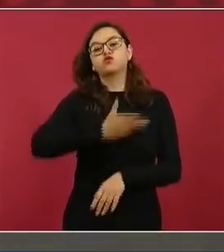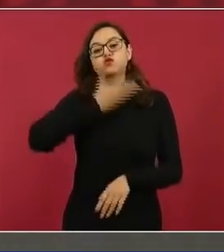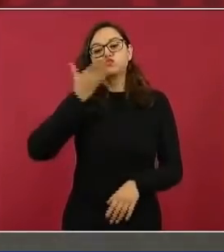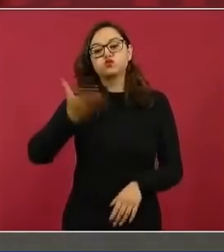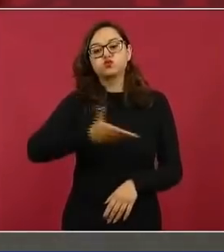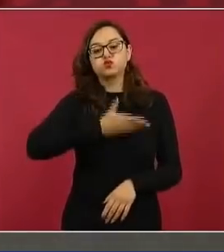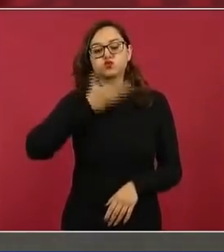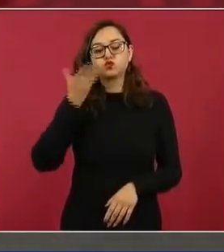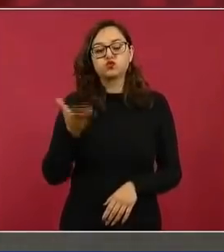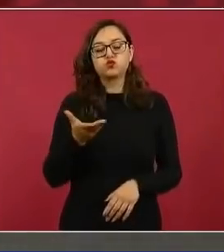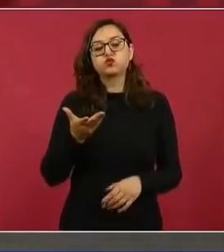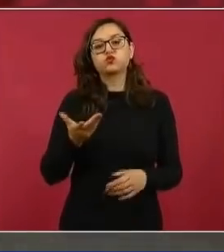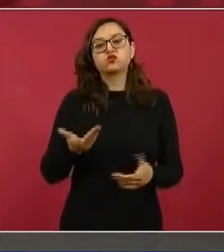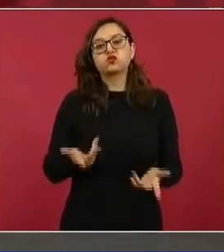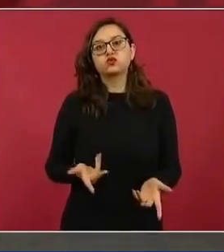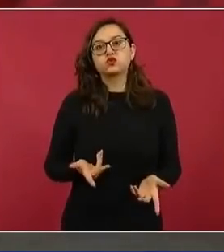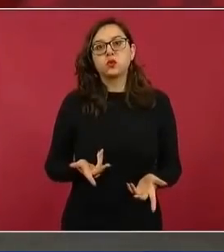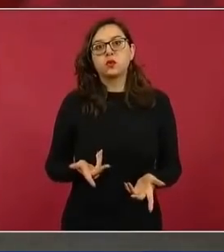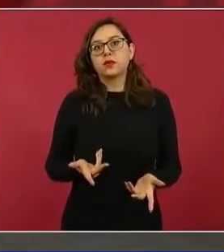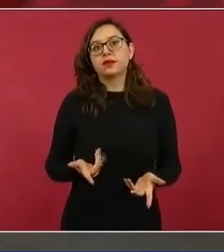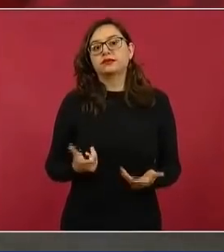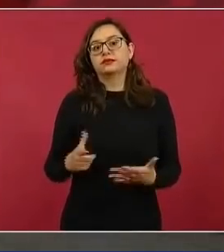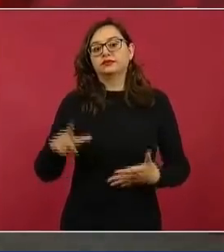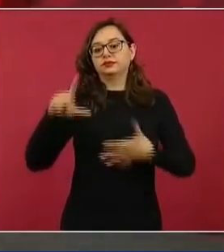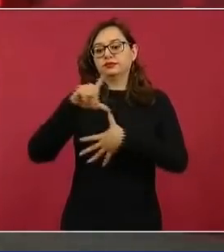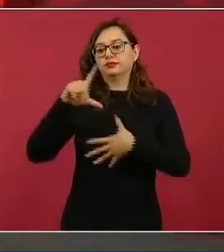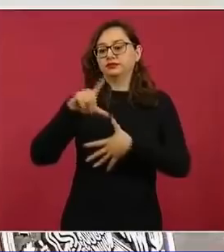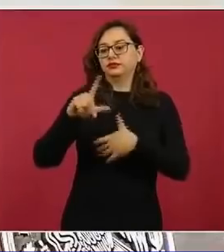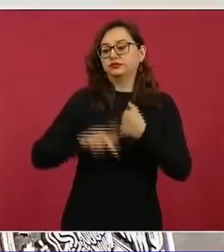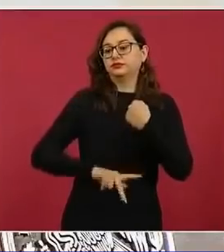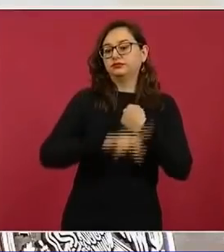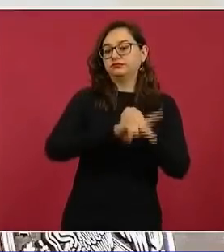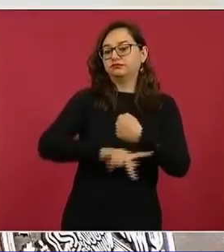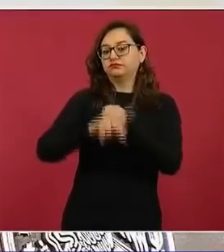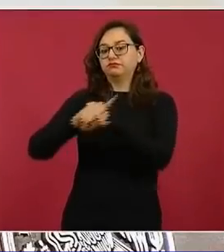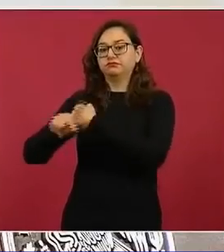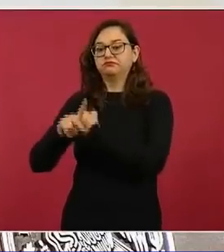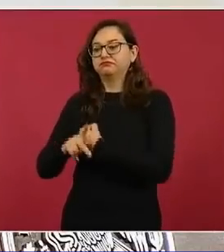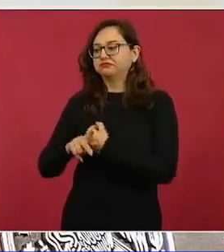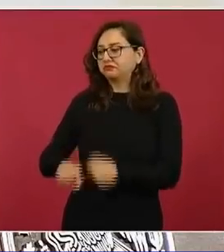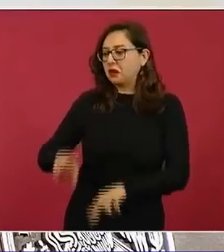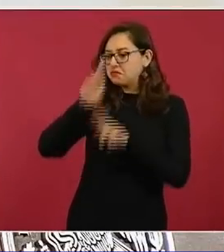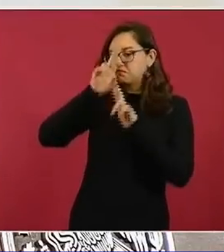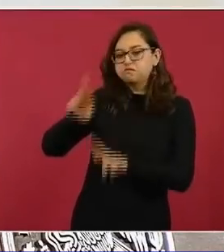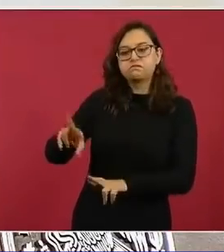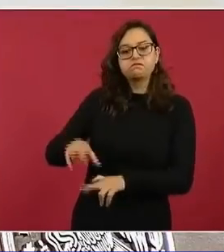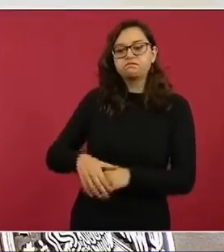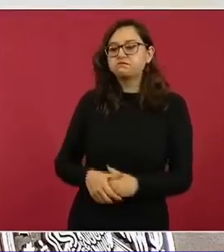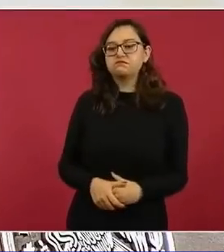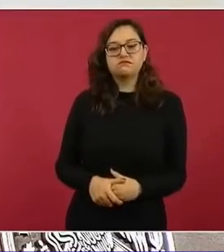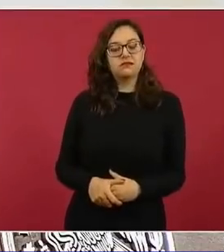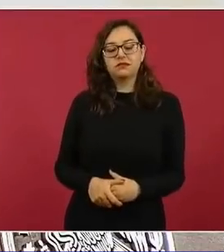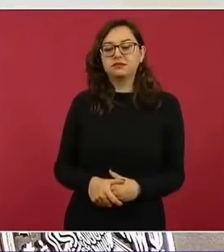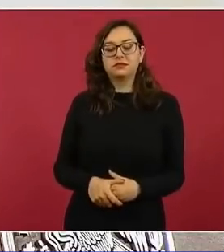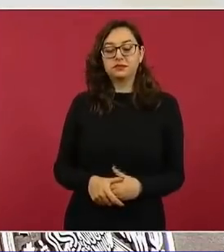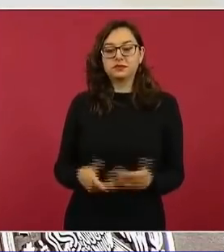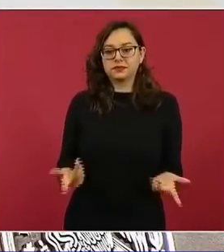falta de respeto hacia los países de América, y también de mucha desconfianza